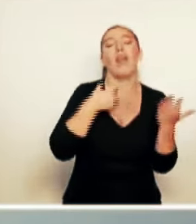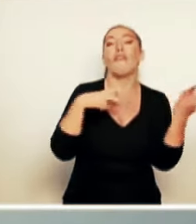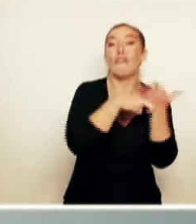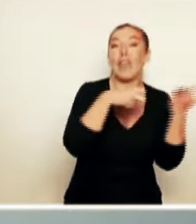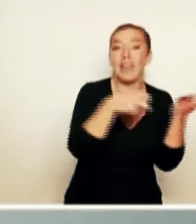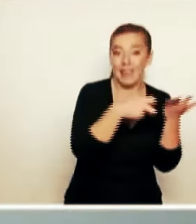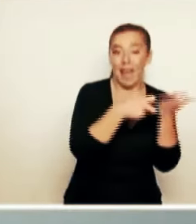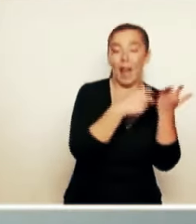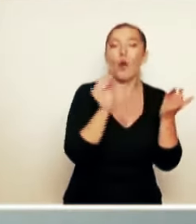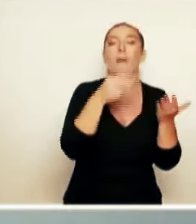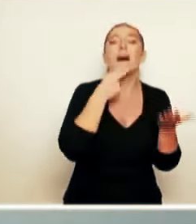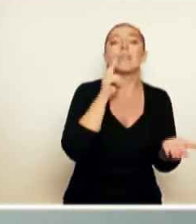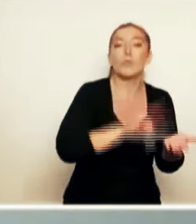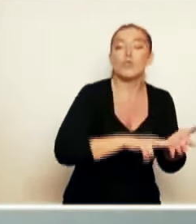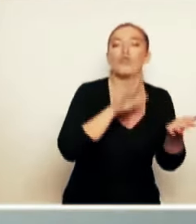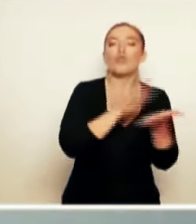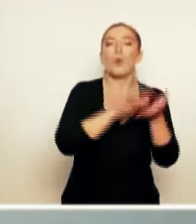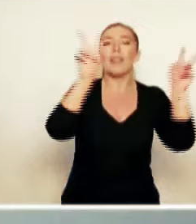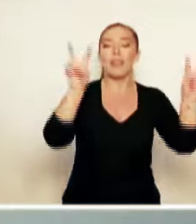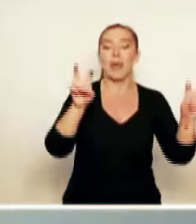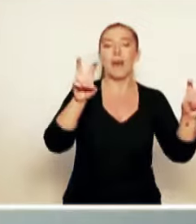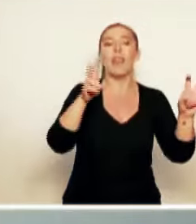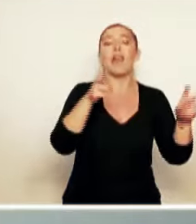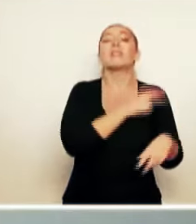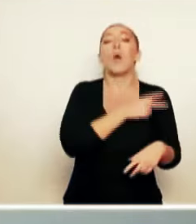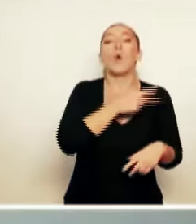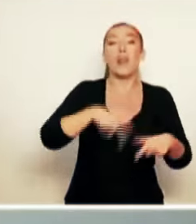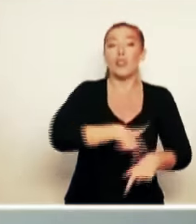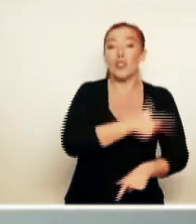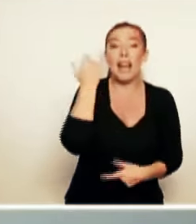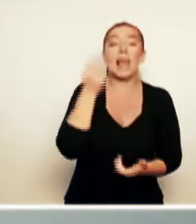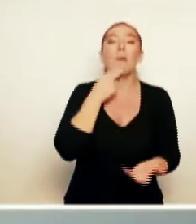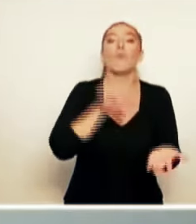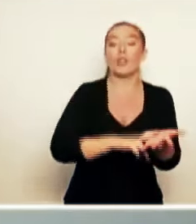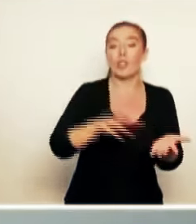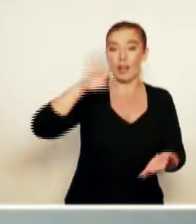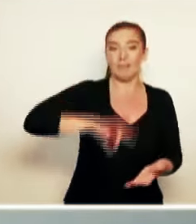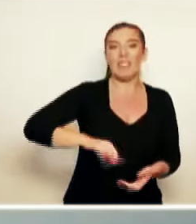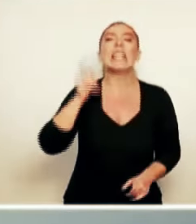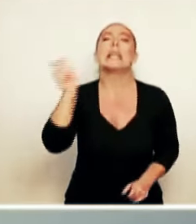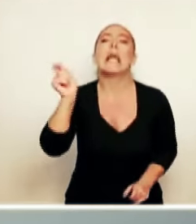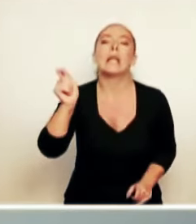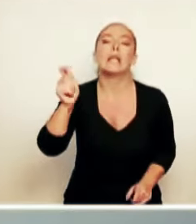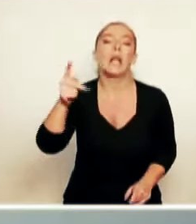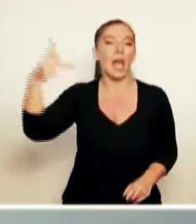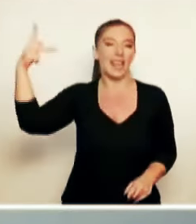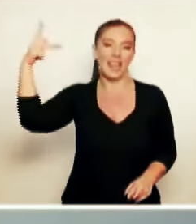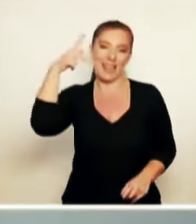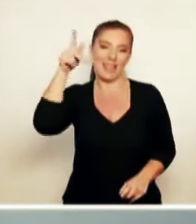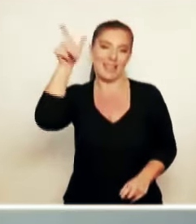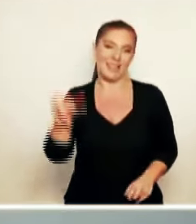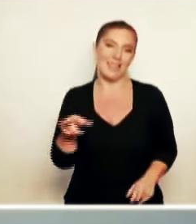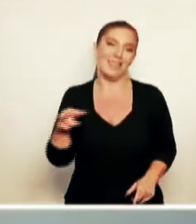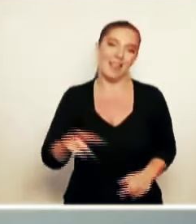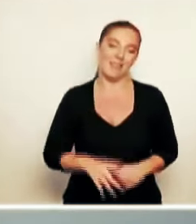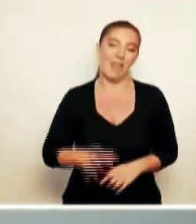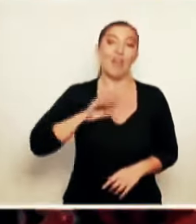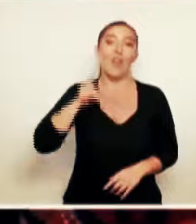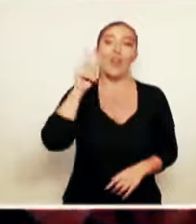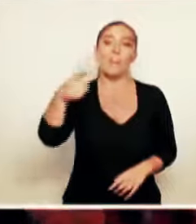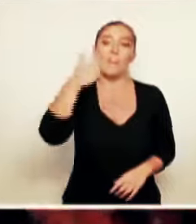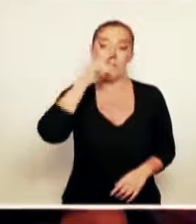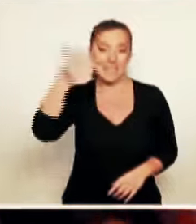exenciones impositivas en materia de seguridad social y en materia de impuestos a las ganancias? Néstor Kirchner,